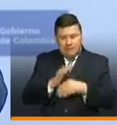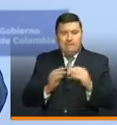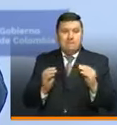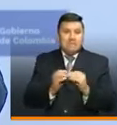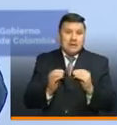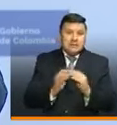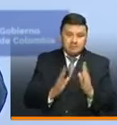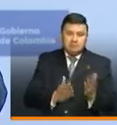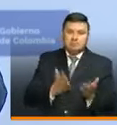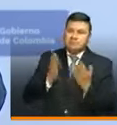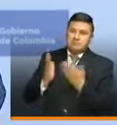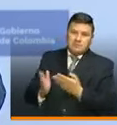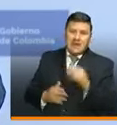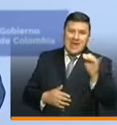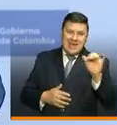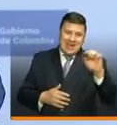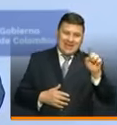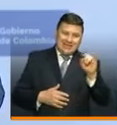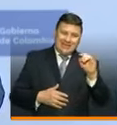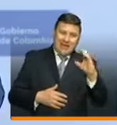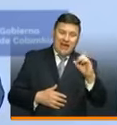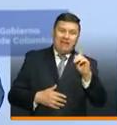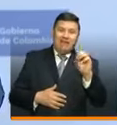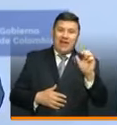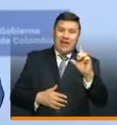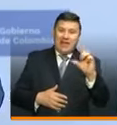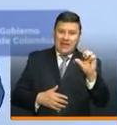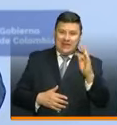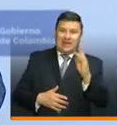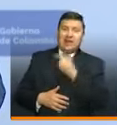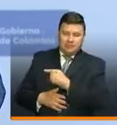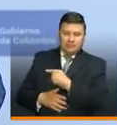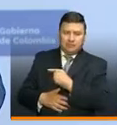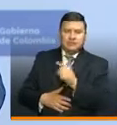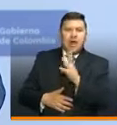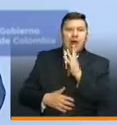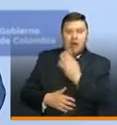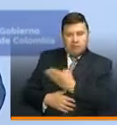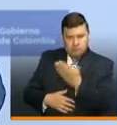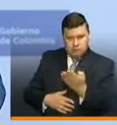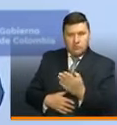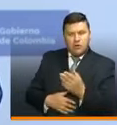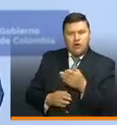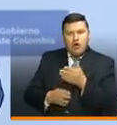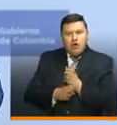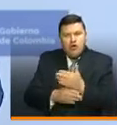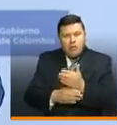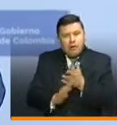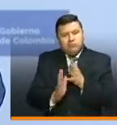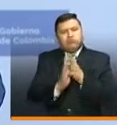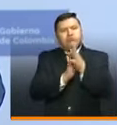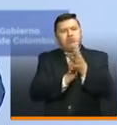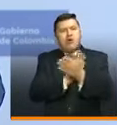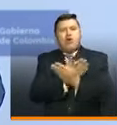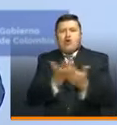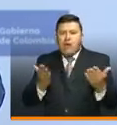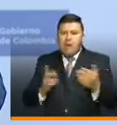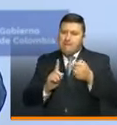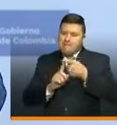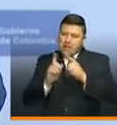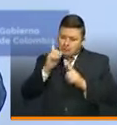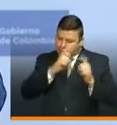le voy a pasar a Jessica Falleta, la representante residente del PNUD, la palabra para que nos comparta un poco sus